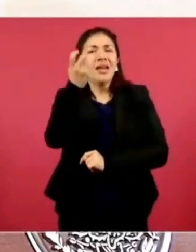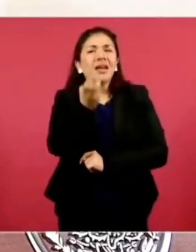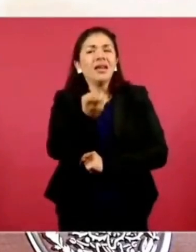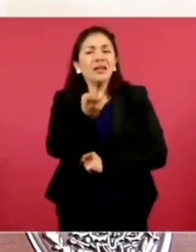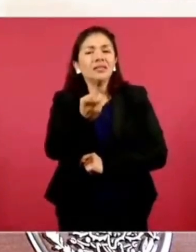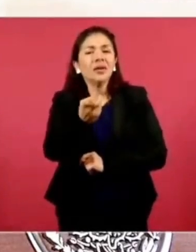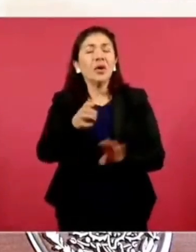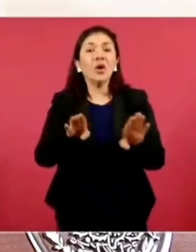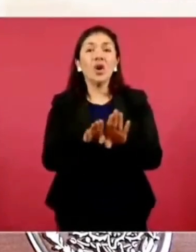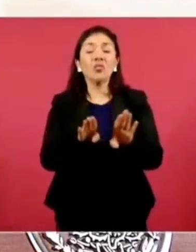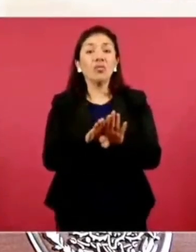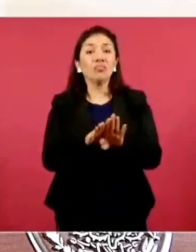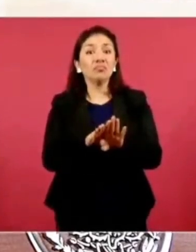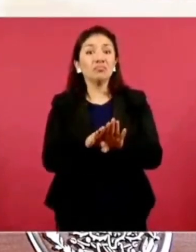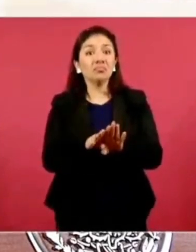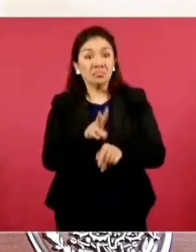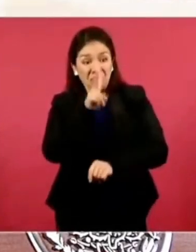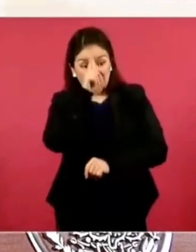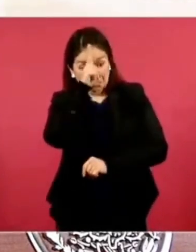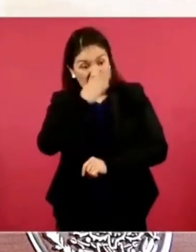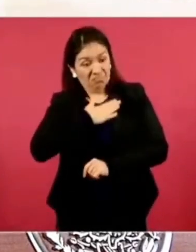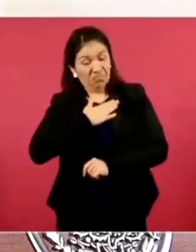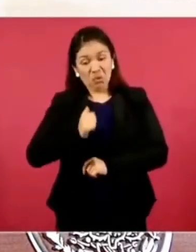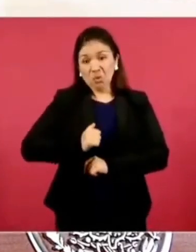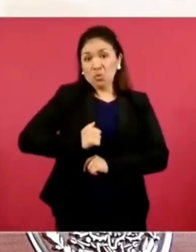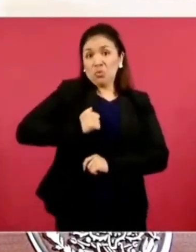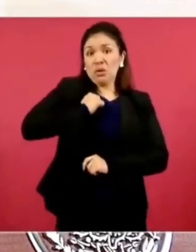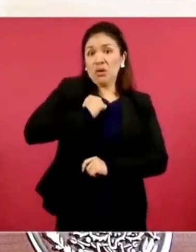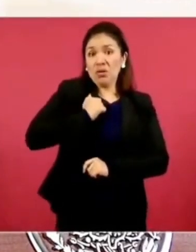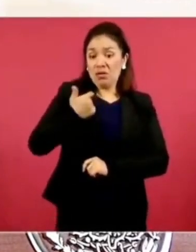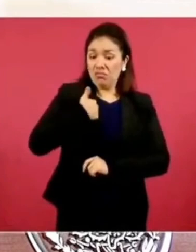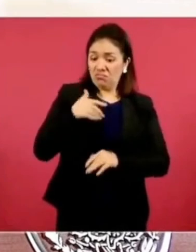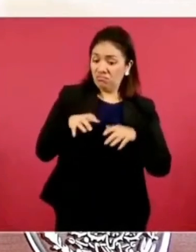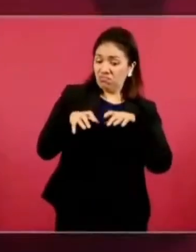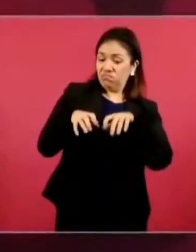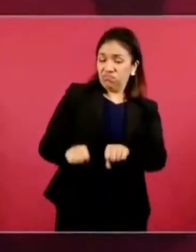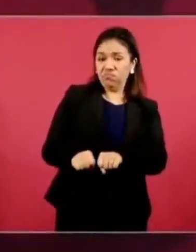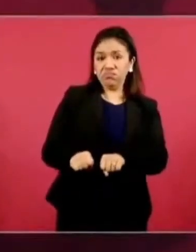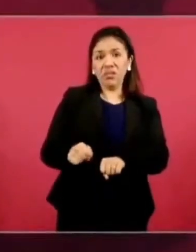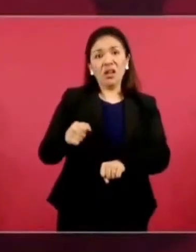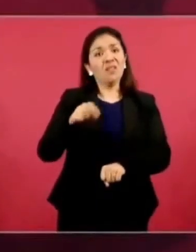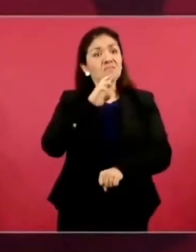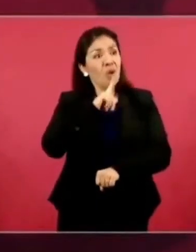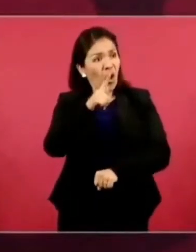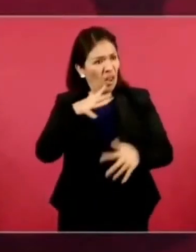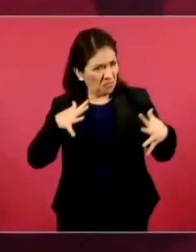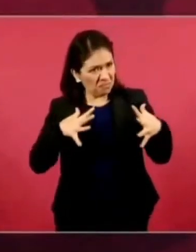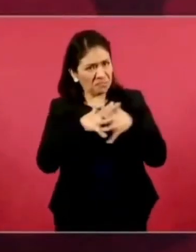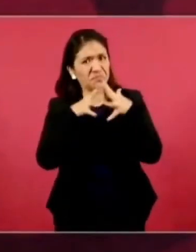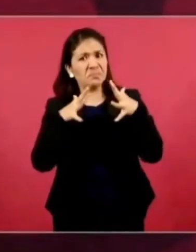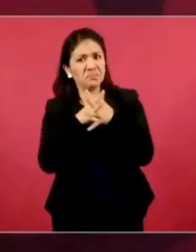la apuesta a la hegemonía, al armamentismo.